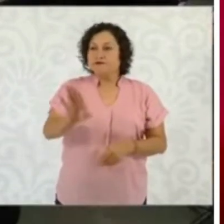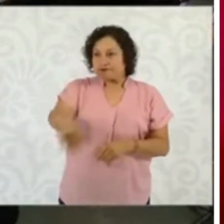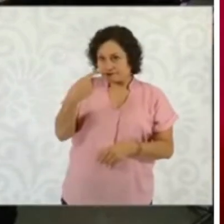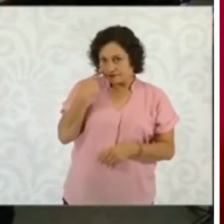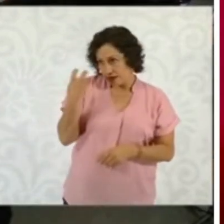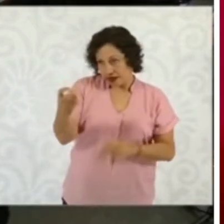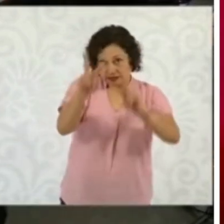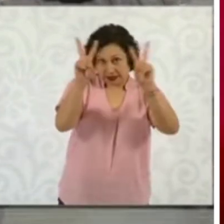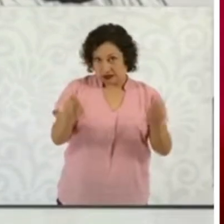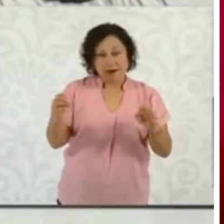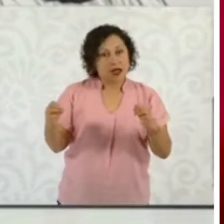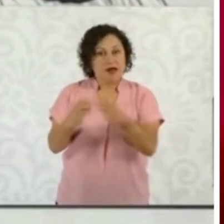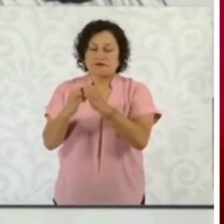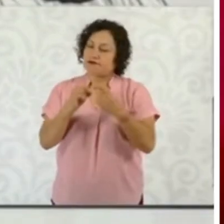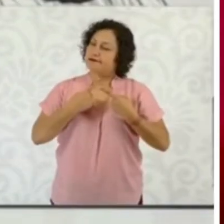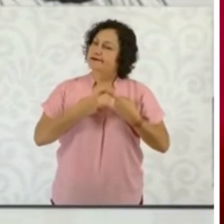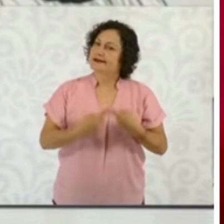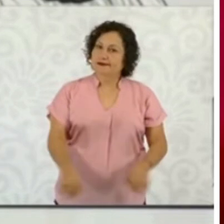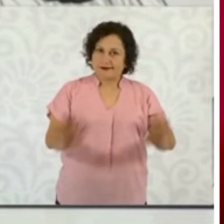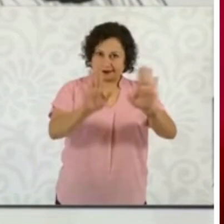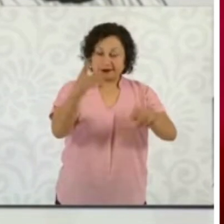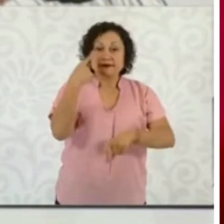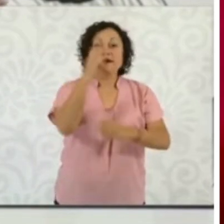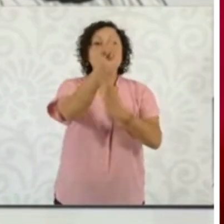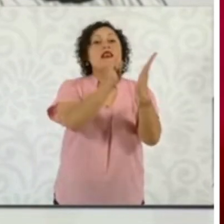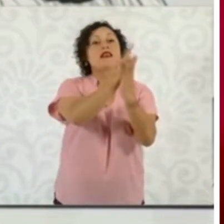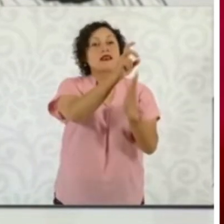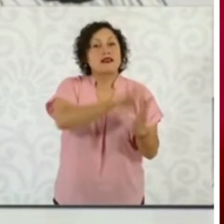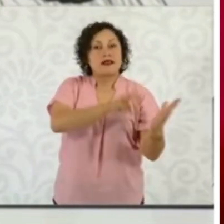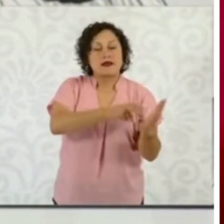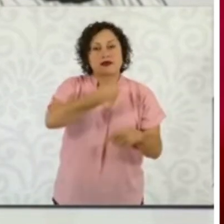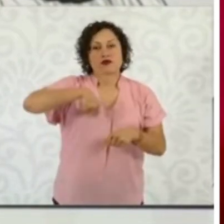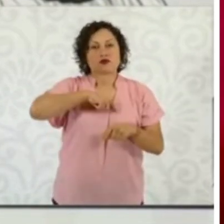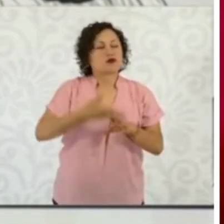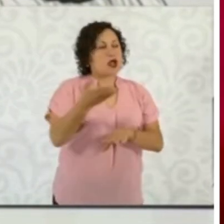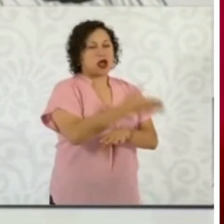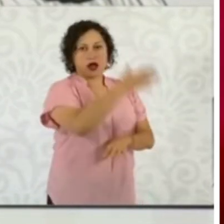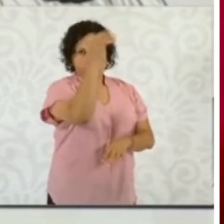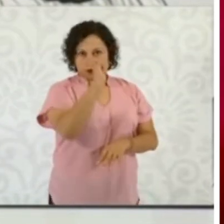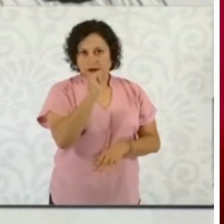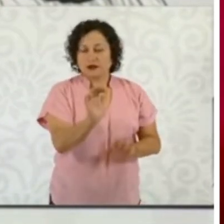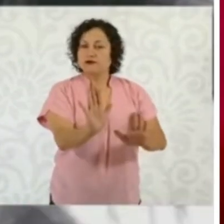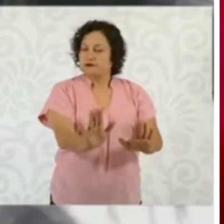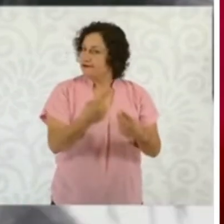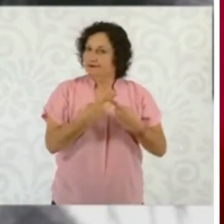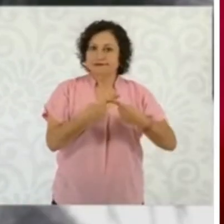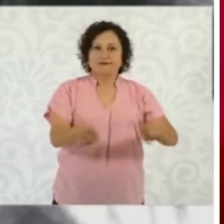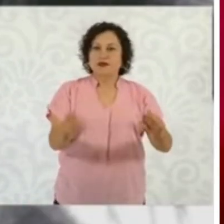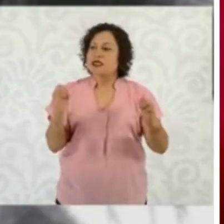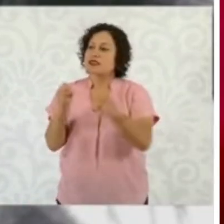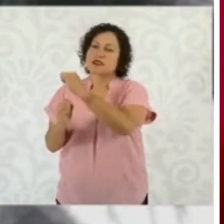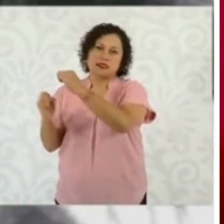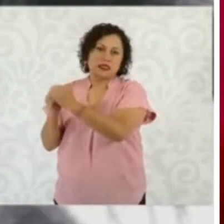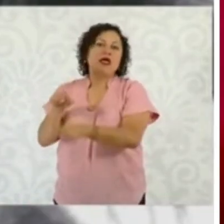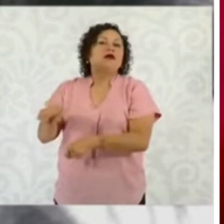fraude. Sí. O sea, hay que diferenciar, porque una cosa es la reforma, que no estuvimos de acuerdo en su momento, y otra cosa son fraudes que se hacen